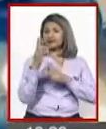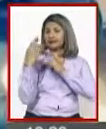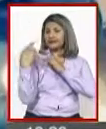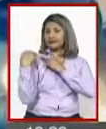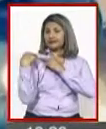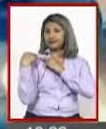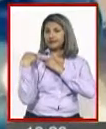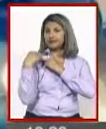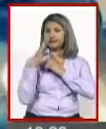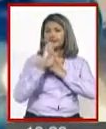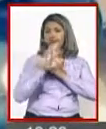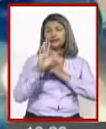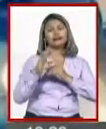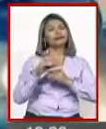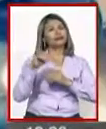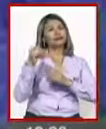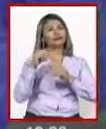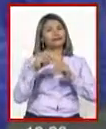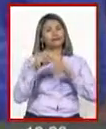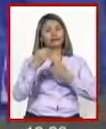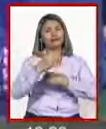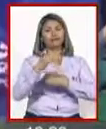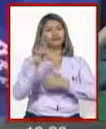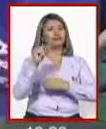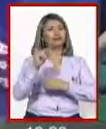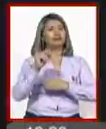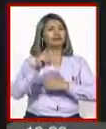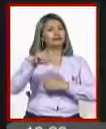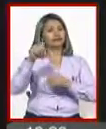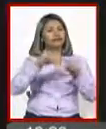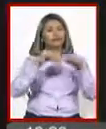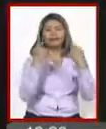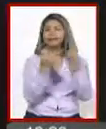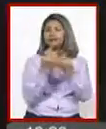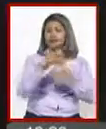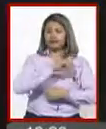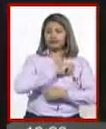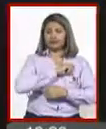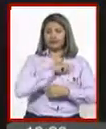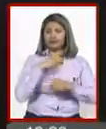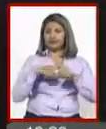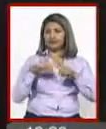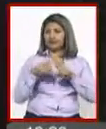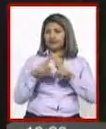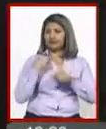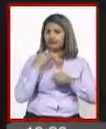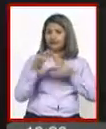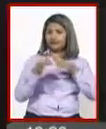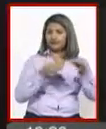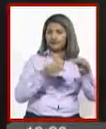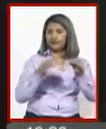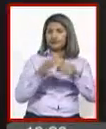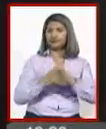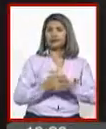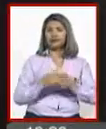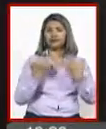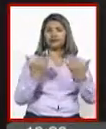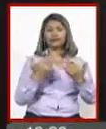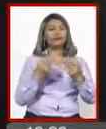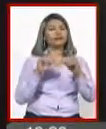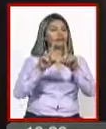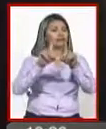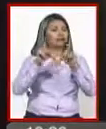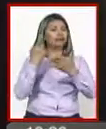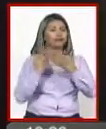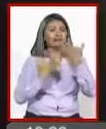de la DDP y del Comando Departamental, más no de la Fuerza Especial de Lucha contra el Crimen. De cualquier forma, hoy me pondré al corriente